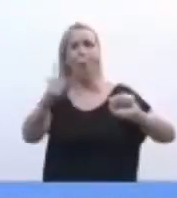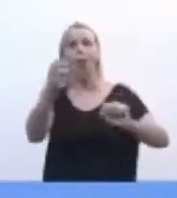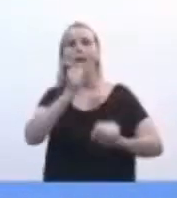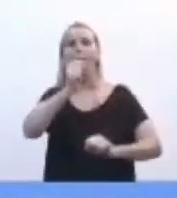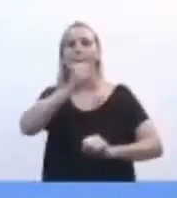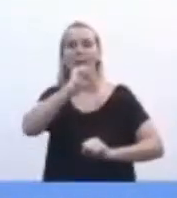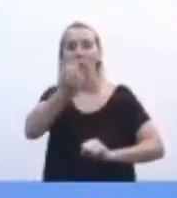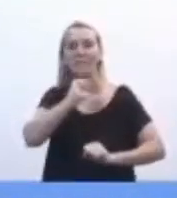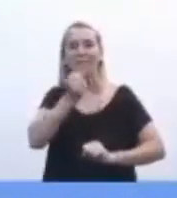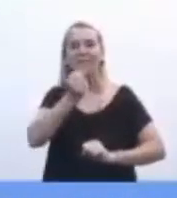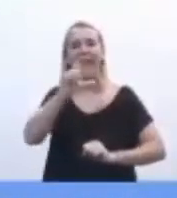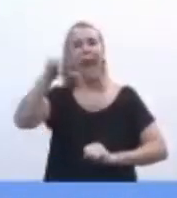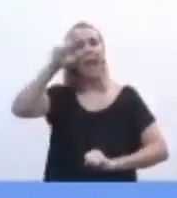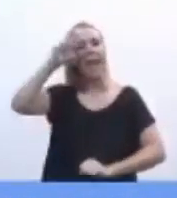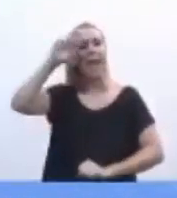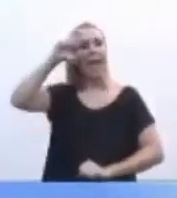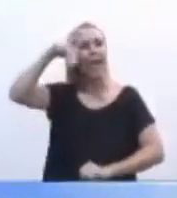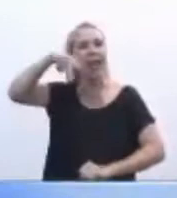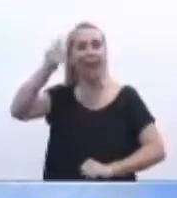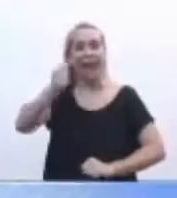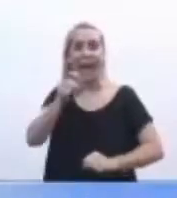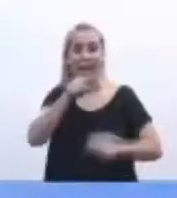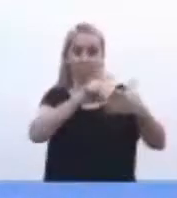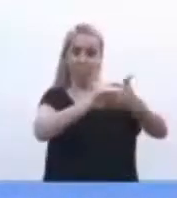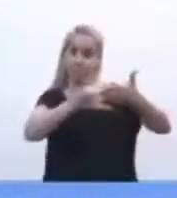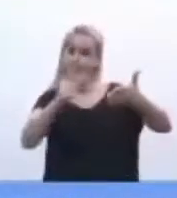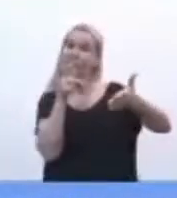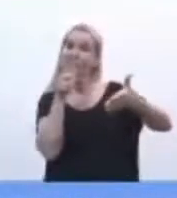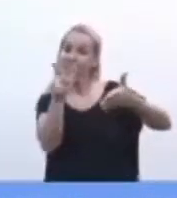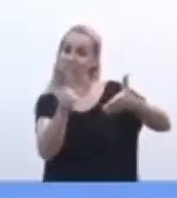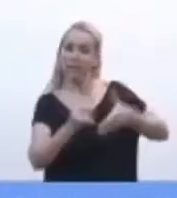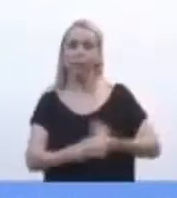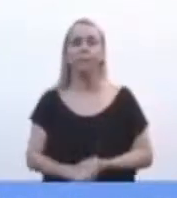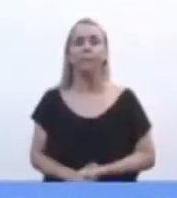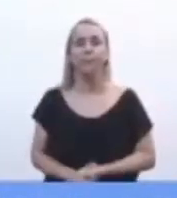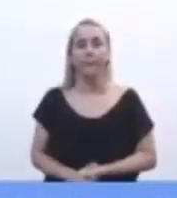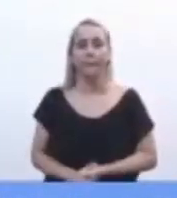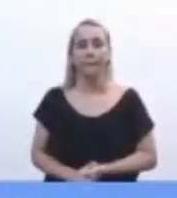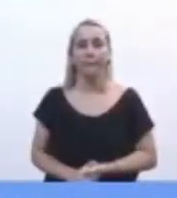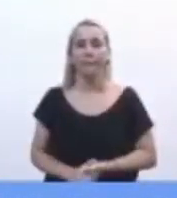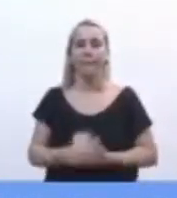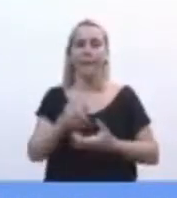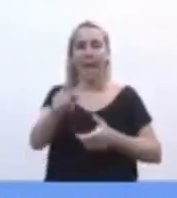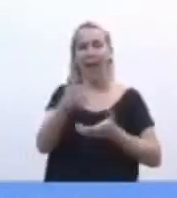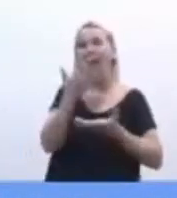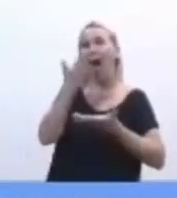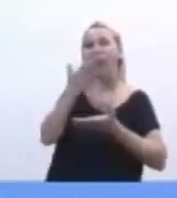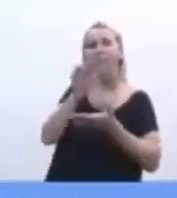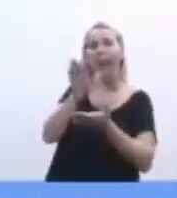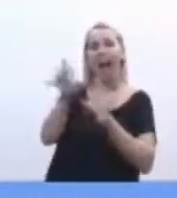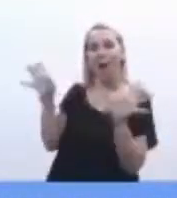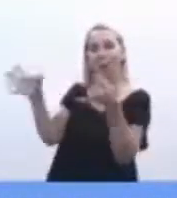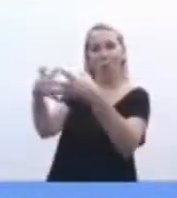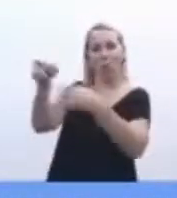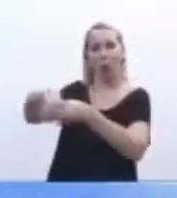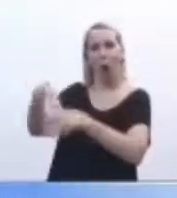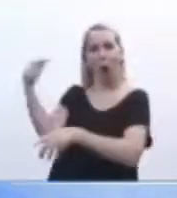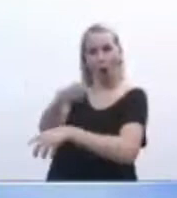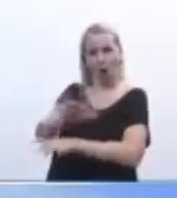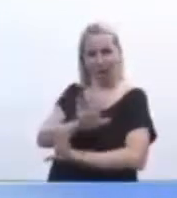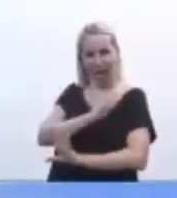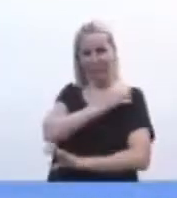ángela lerena que textualmente dice así hablándole a los que se oponen a los que